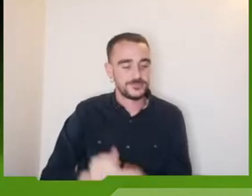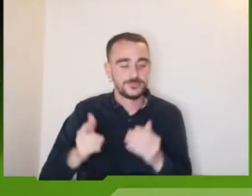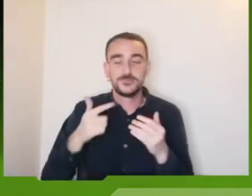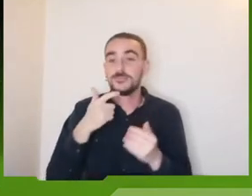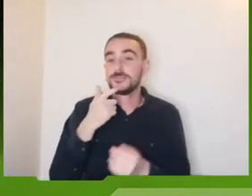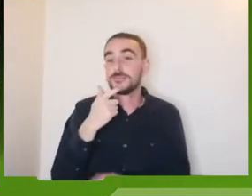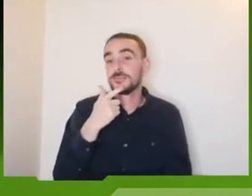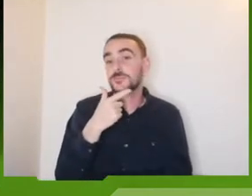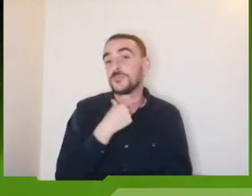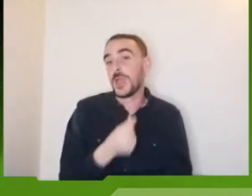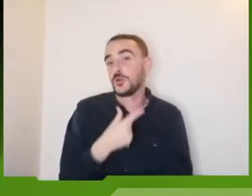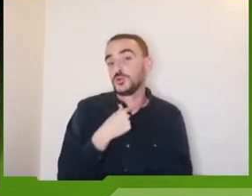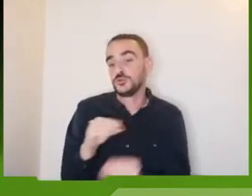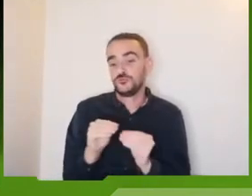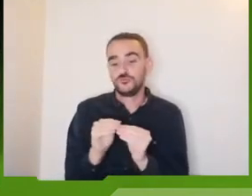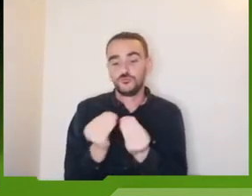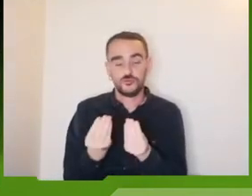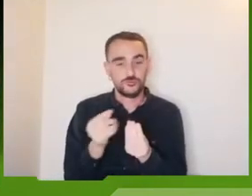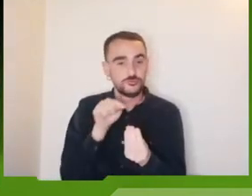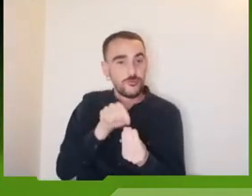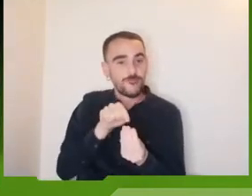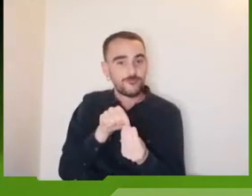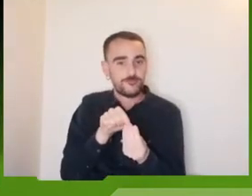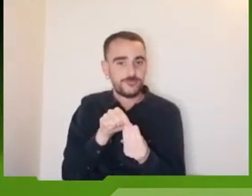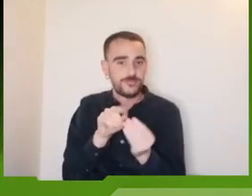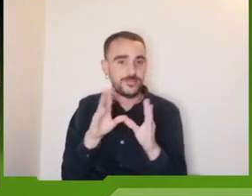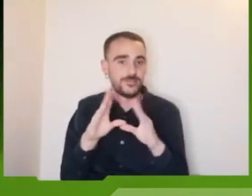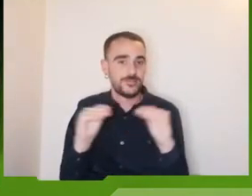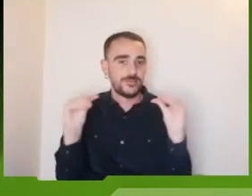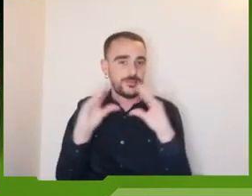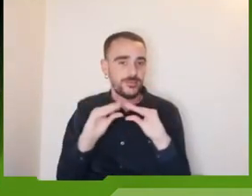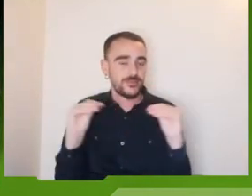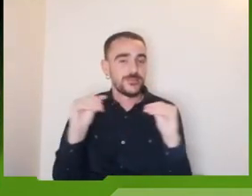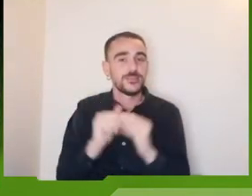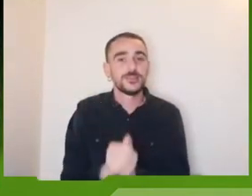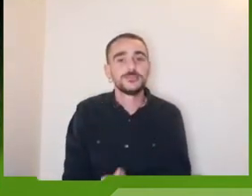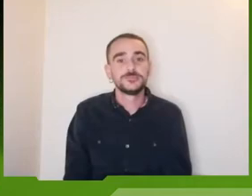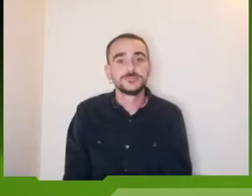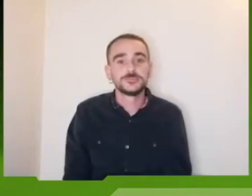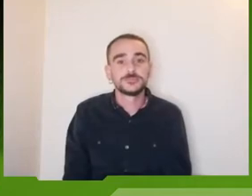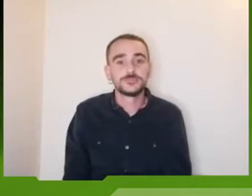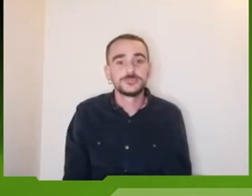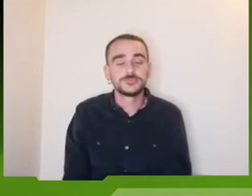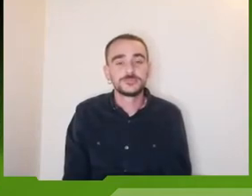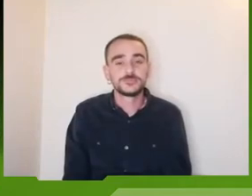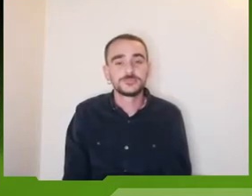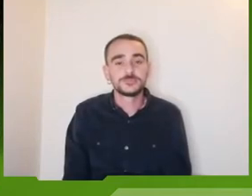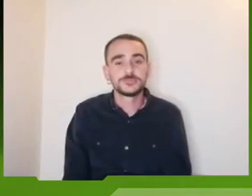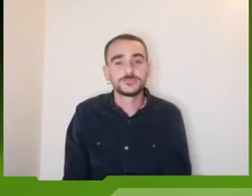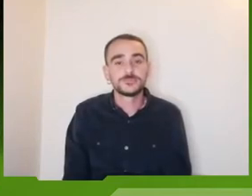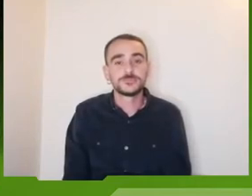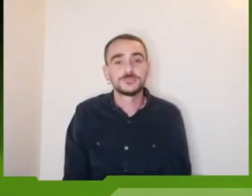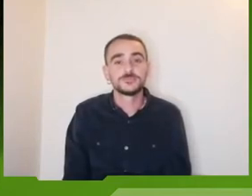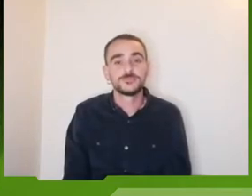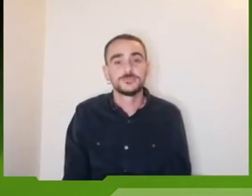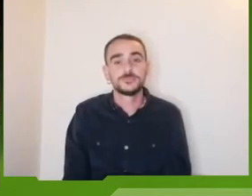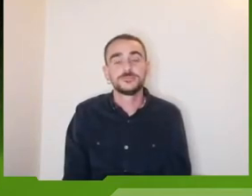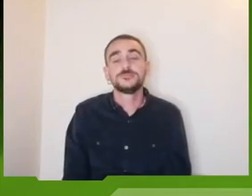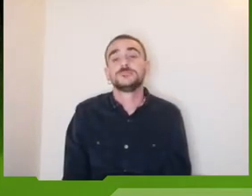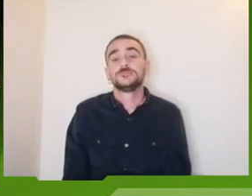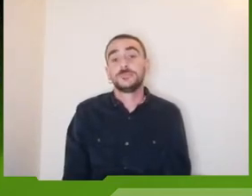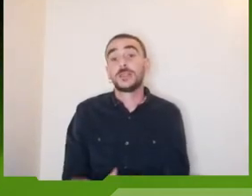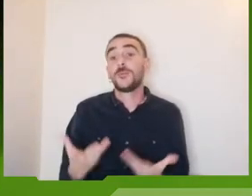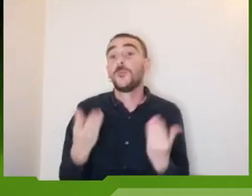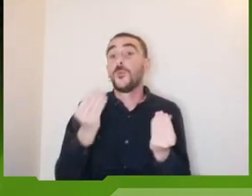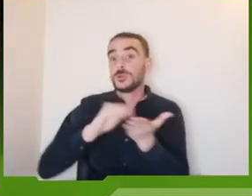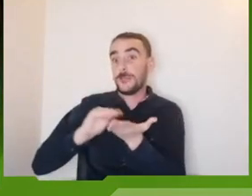veces me da miedo que para no hacerme más difícil el hacer las formas me queden muy líquidas,